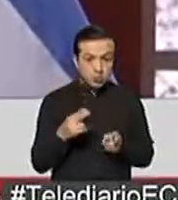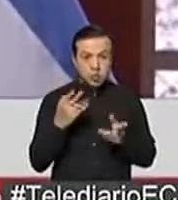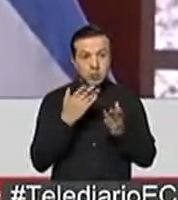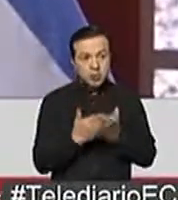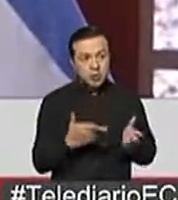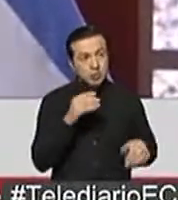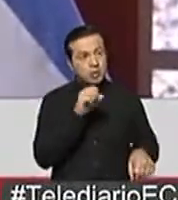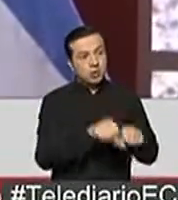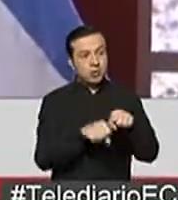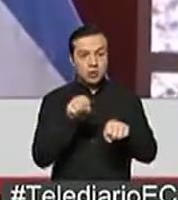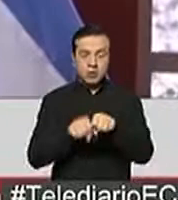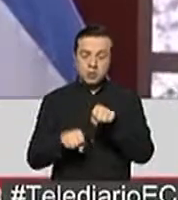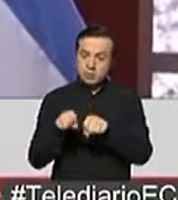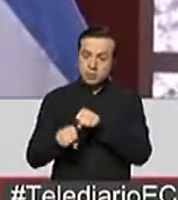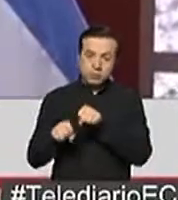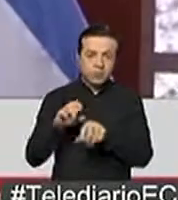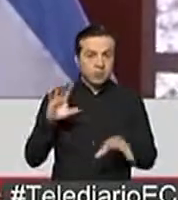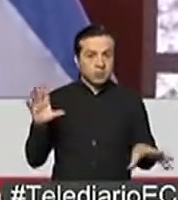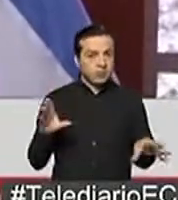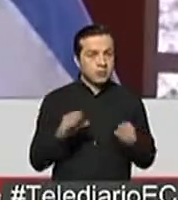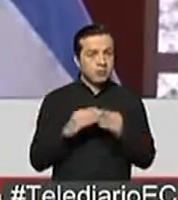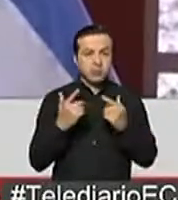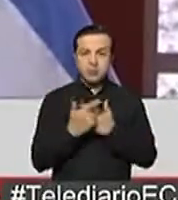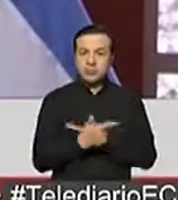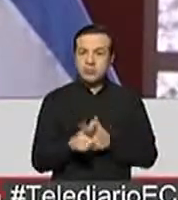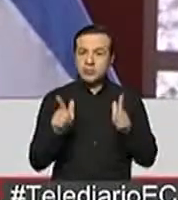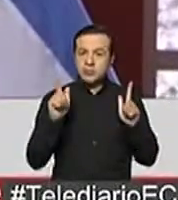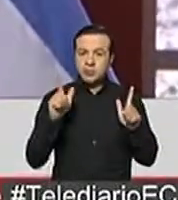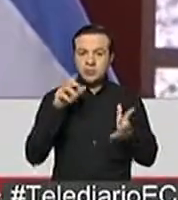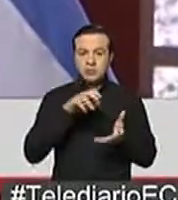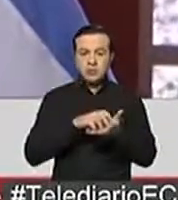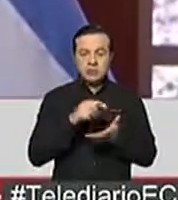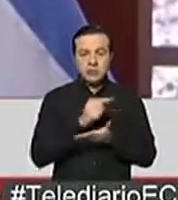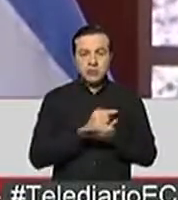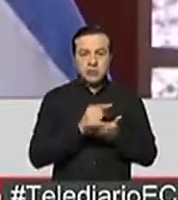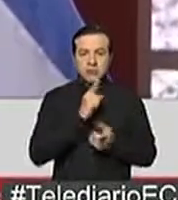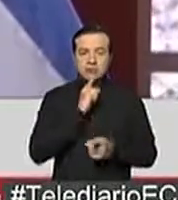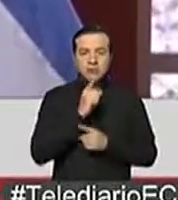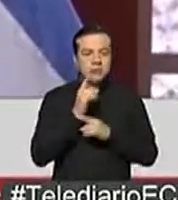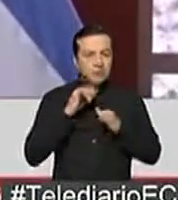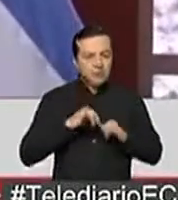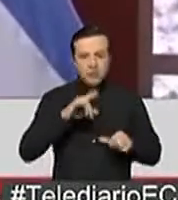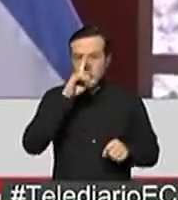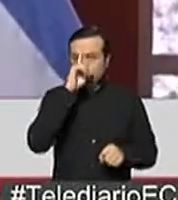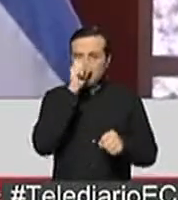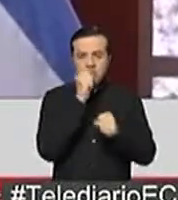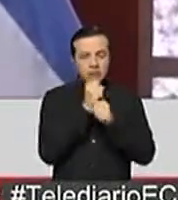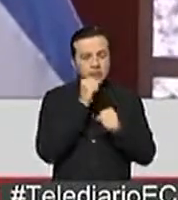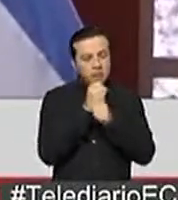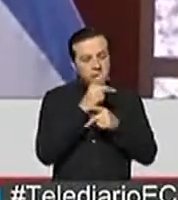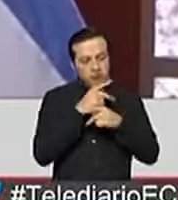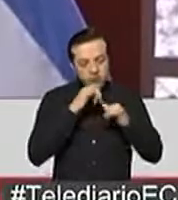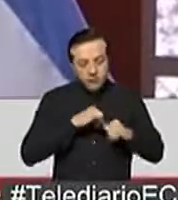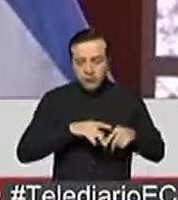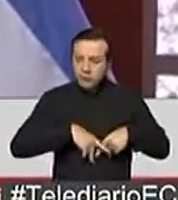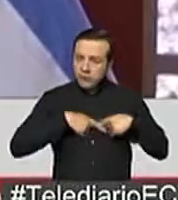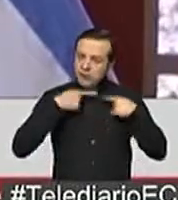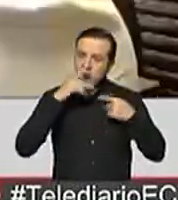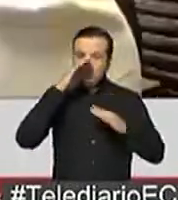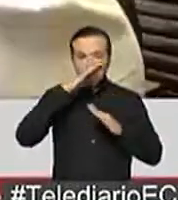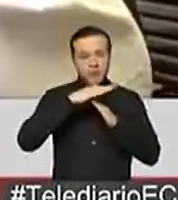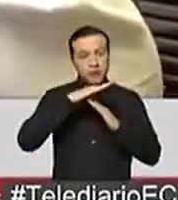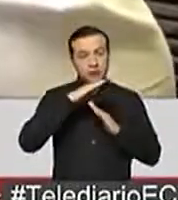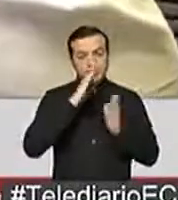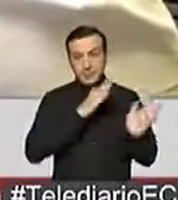comercios, a la propiedad privada, pero sobre todo a la libertad de los guayacenses de seguir trabajando, de seguir produciendo, de seguir viviendo en paz y en